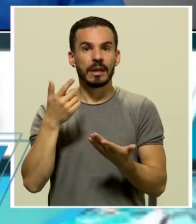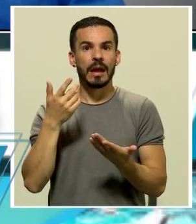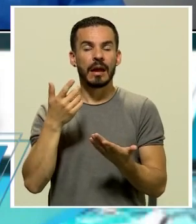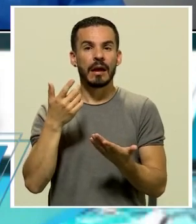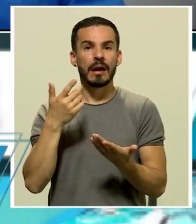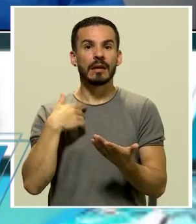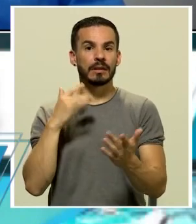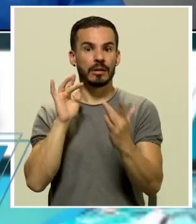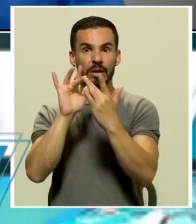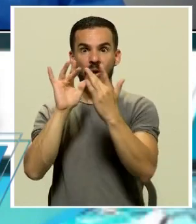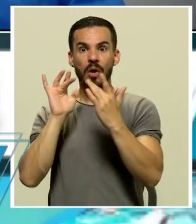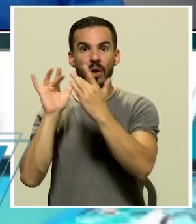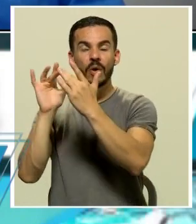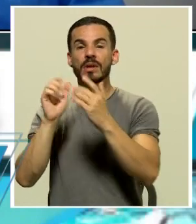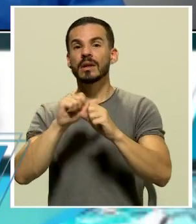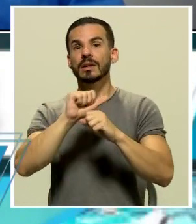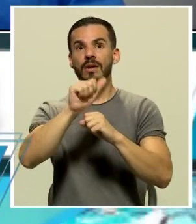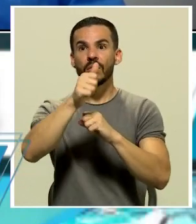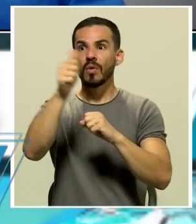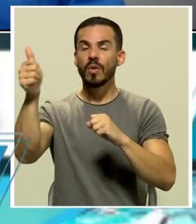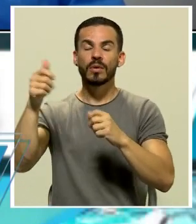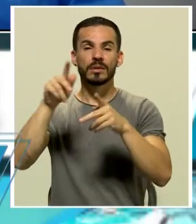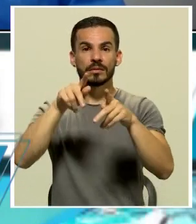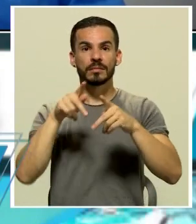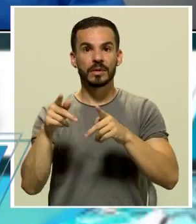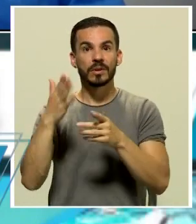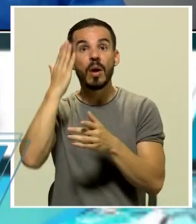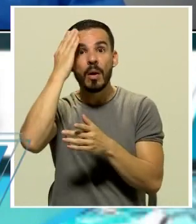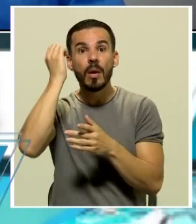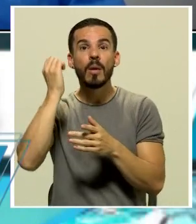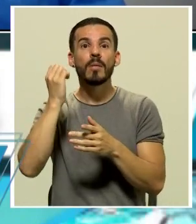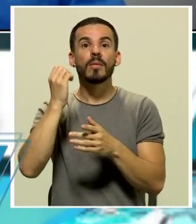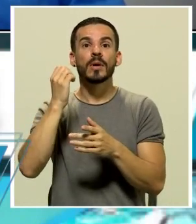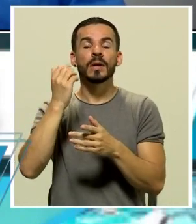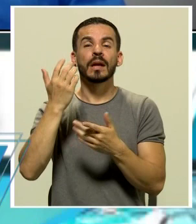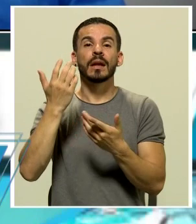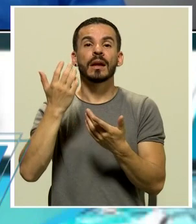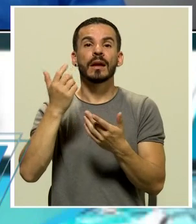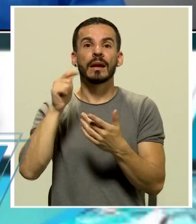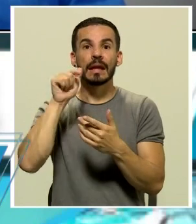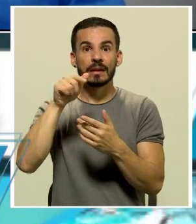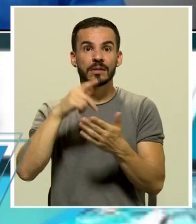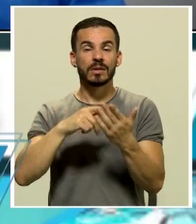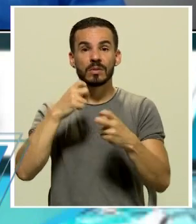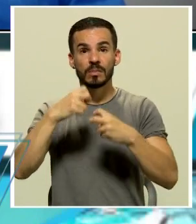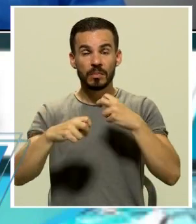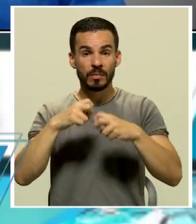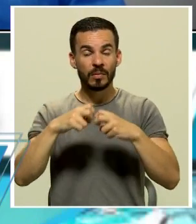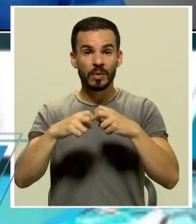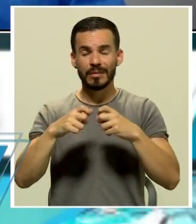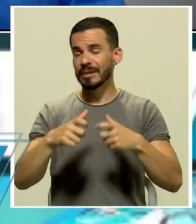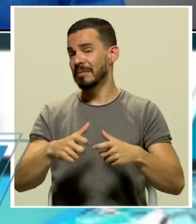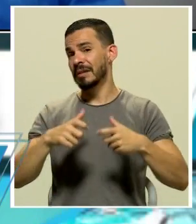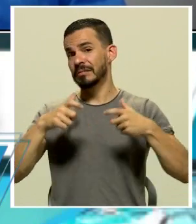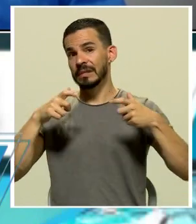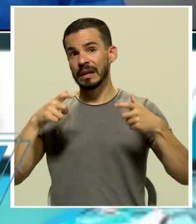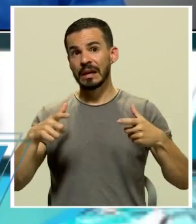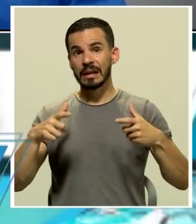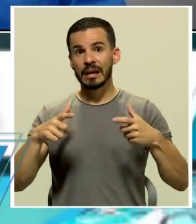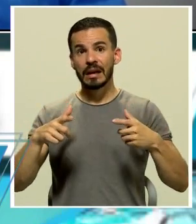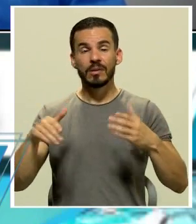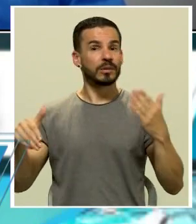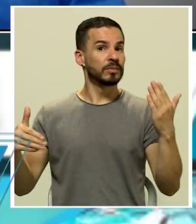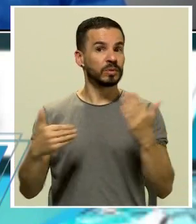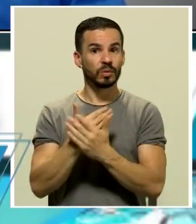se interconecten con el resto de la sociedad porque este es un problema enorme,